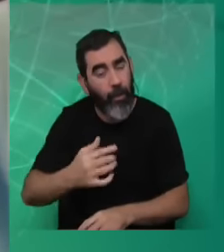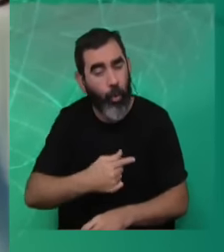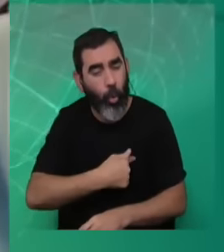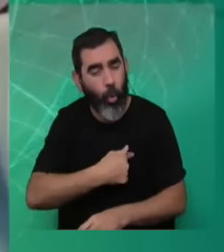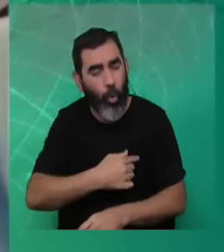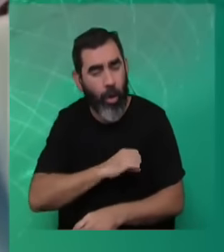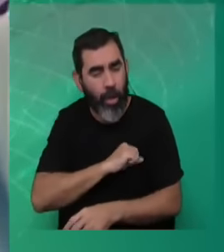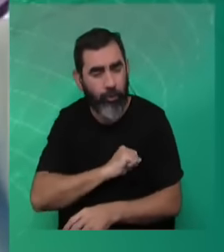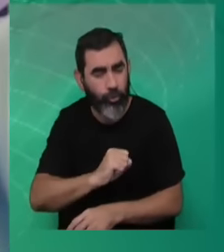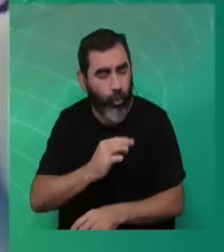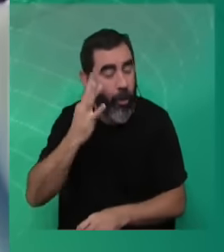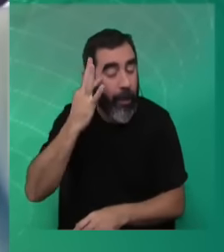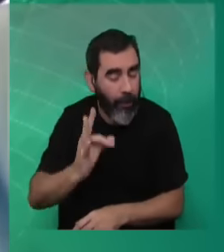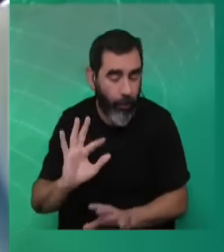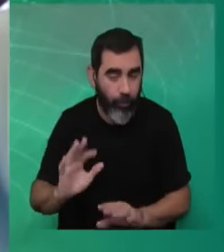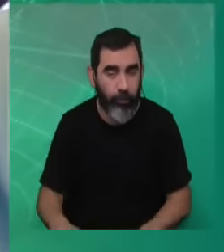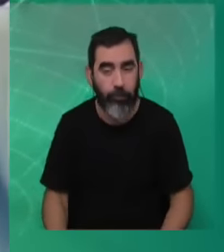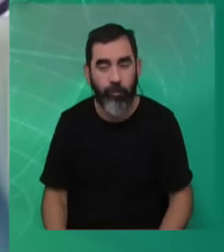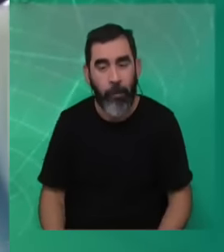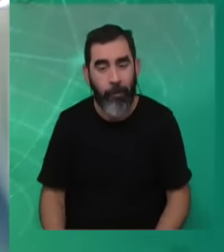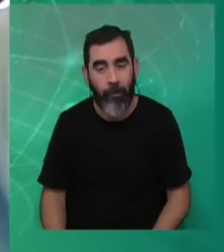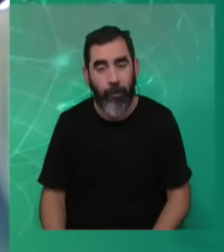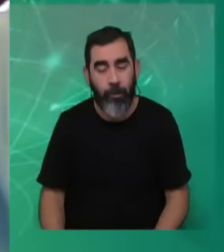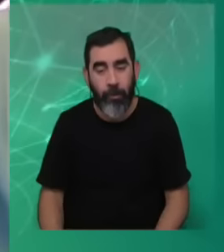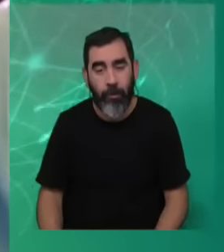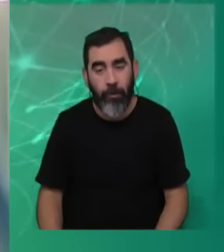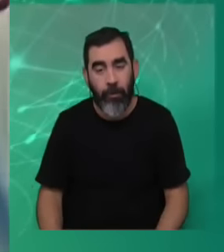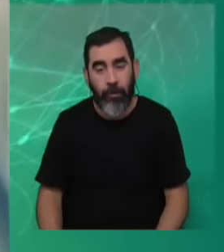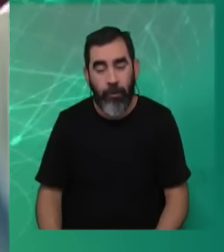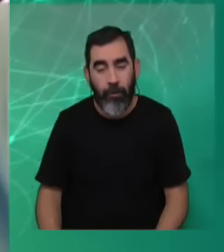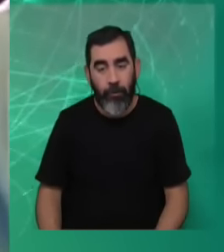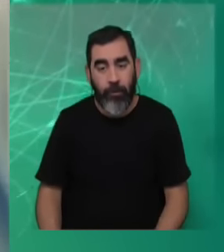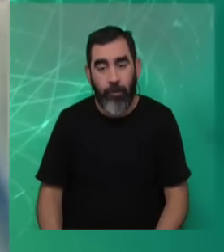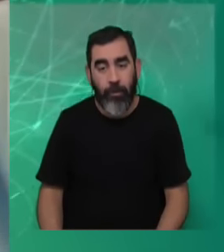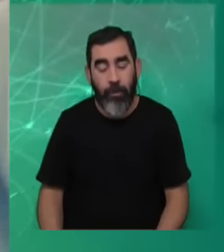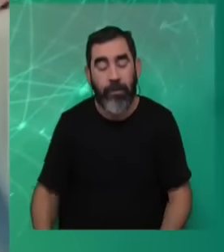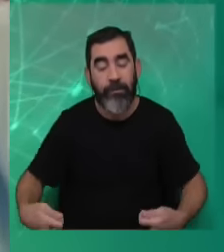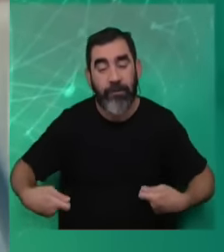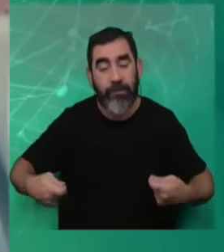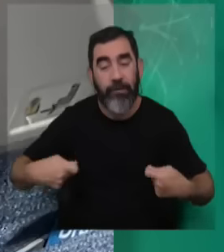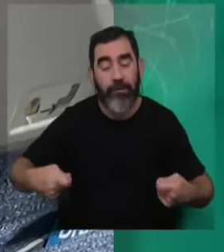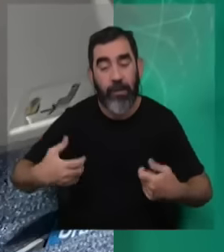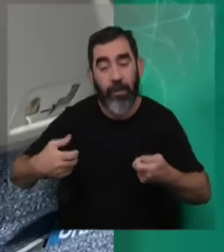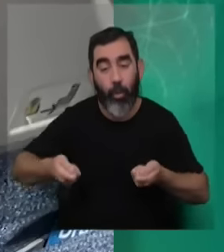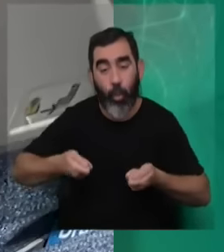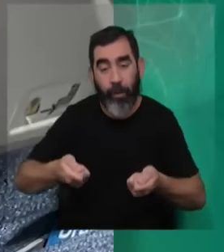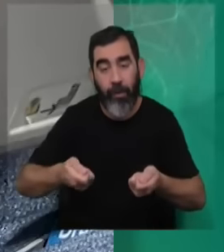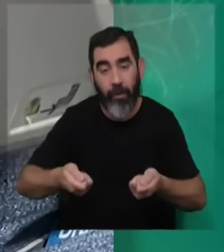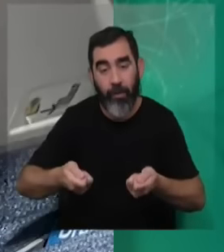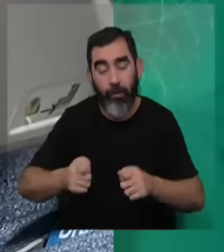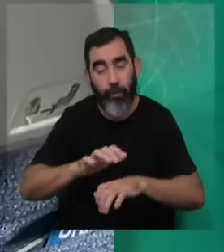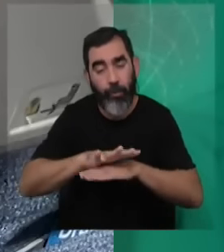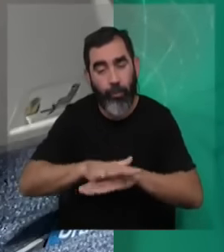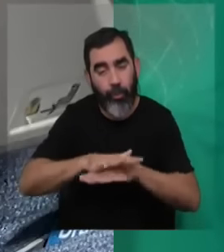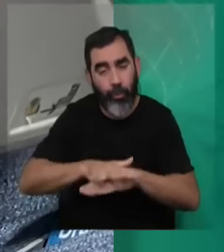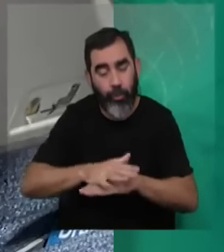complicación acá Este lo sacaron en una en este en una silla Rueda le habían hecho una fibrilación